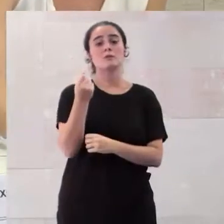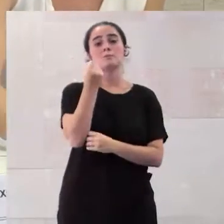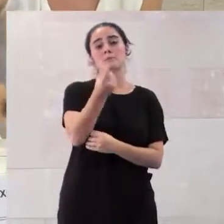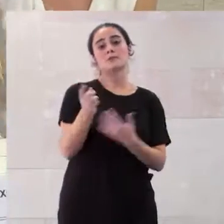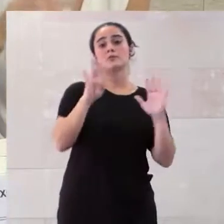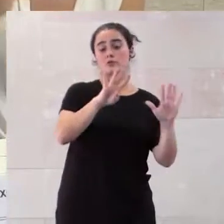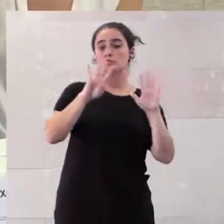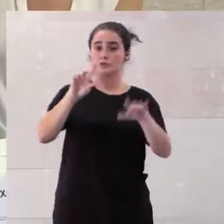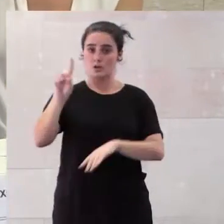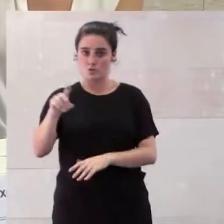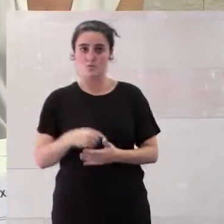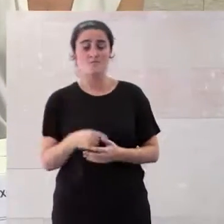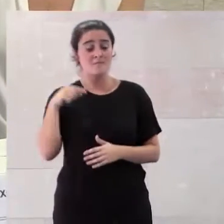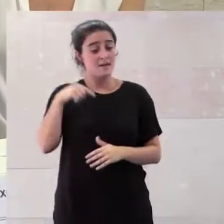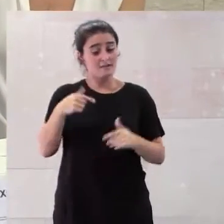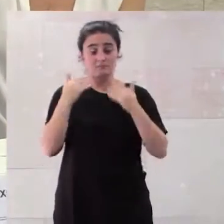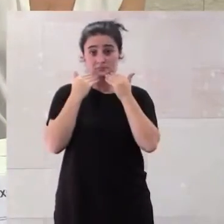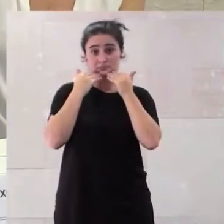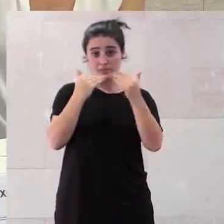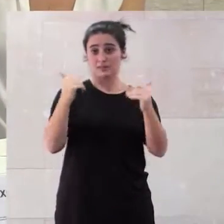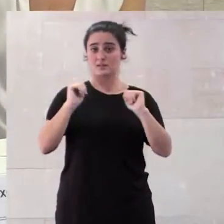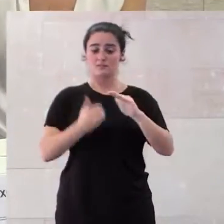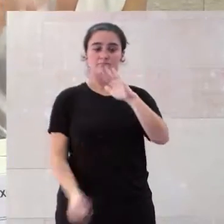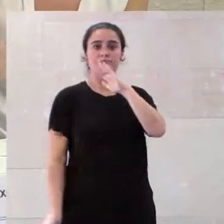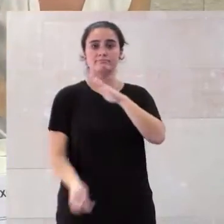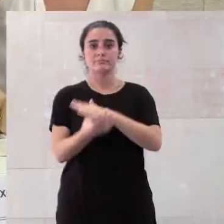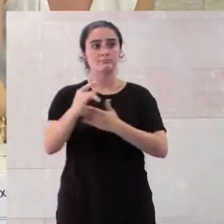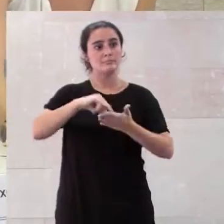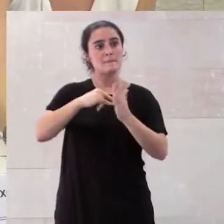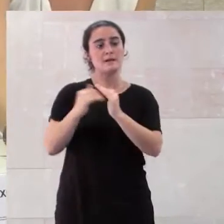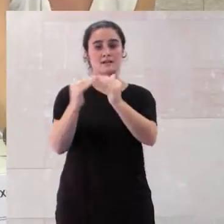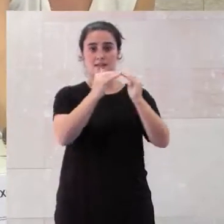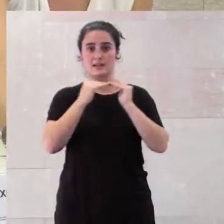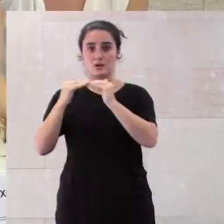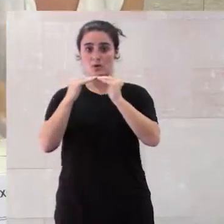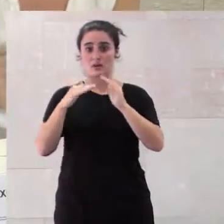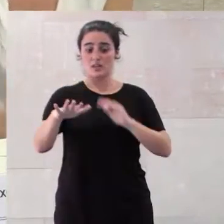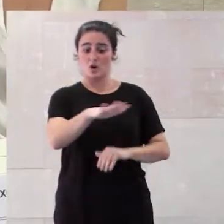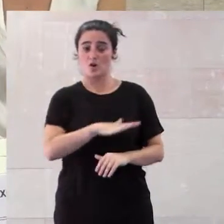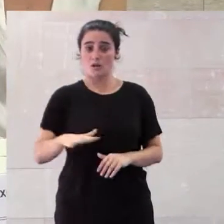1991. De ahí surgen planes de igualdad locales. En ese marco